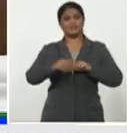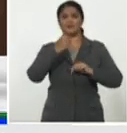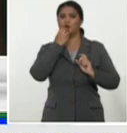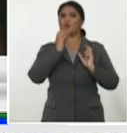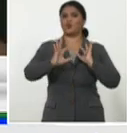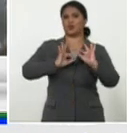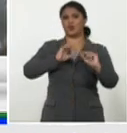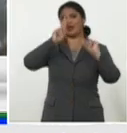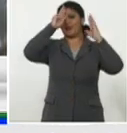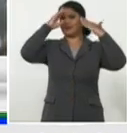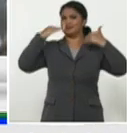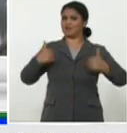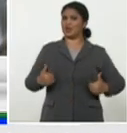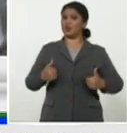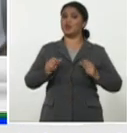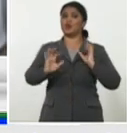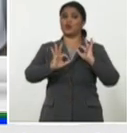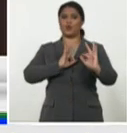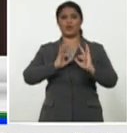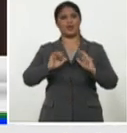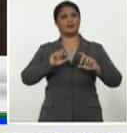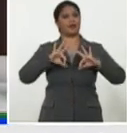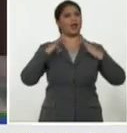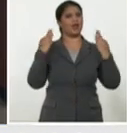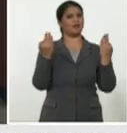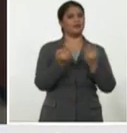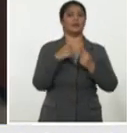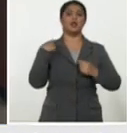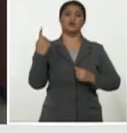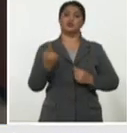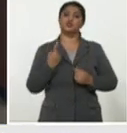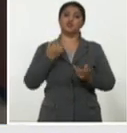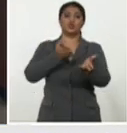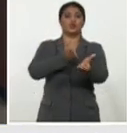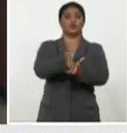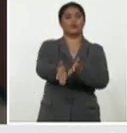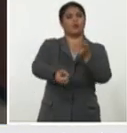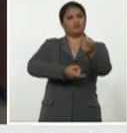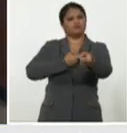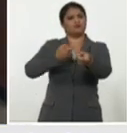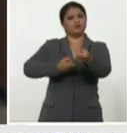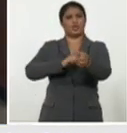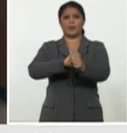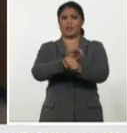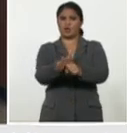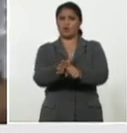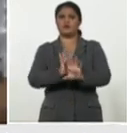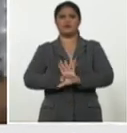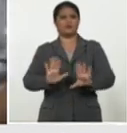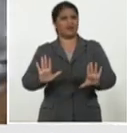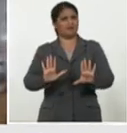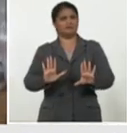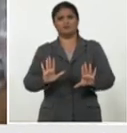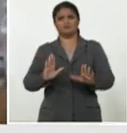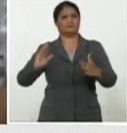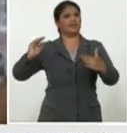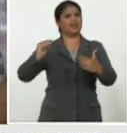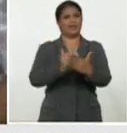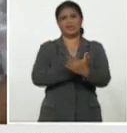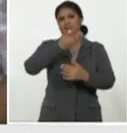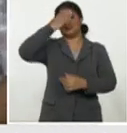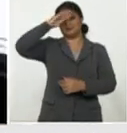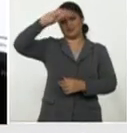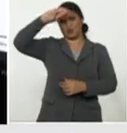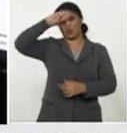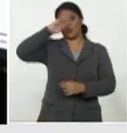la familia. Y si nosotros estamos luchando y seguiremos luchando para que esta pandemia se aleje de nuestro país. Transcurren 2 semanas desde